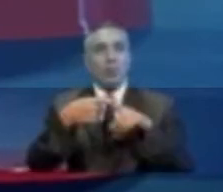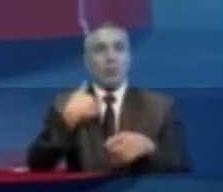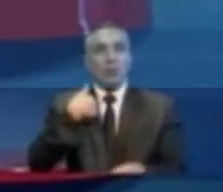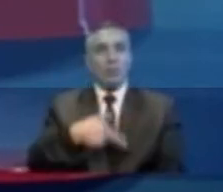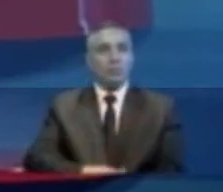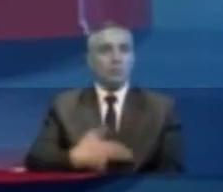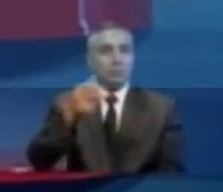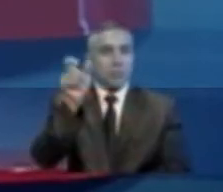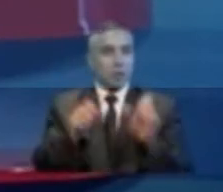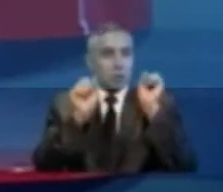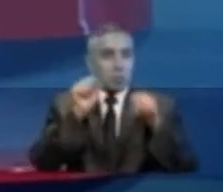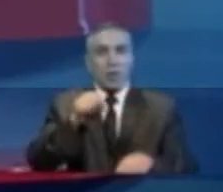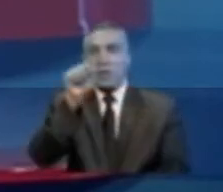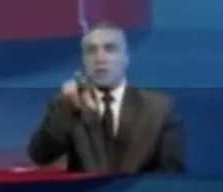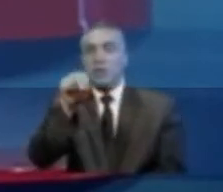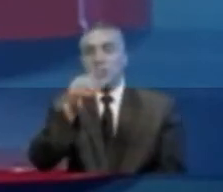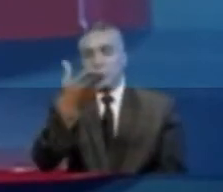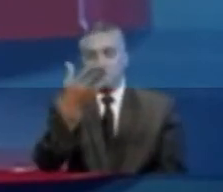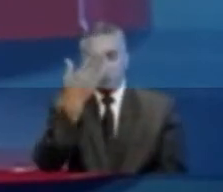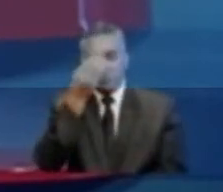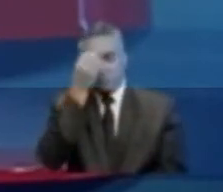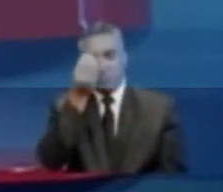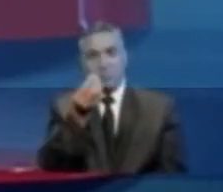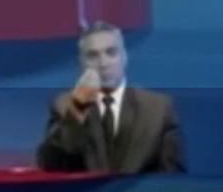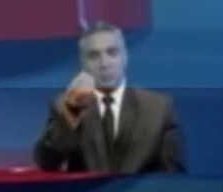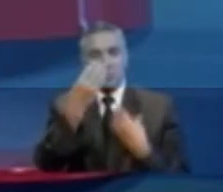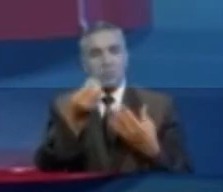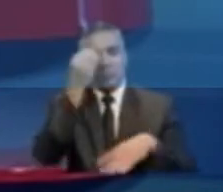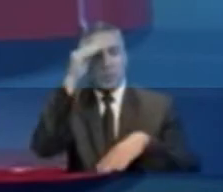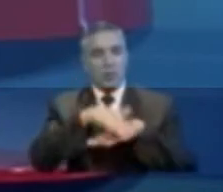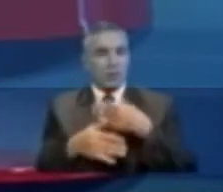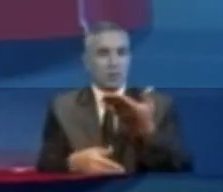armas. Adelante con tu informe, Cristian. Buenas tardes.